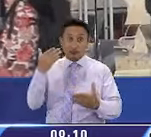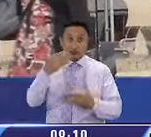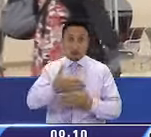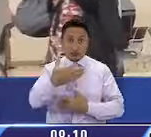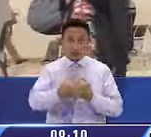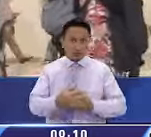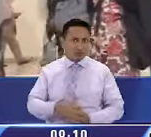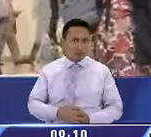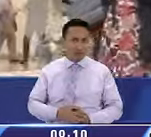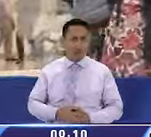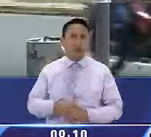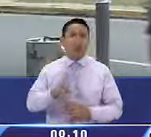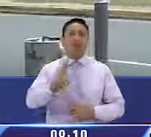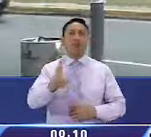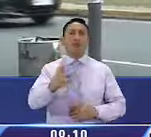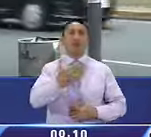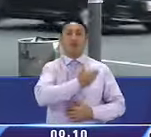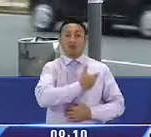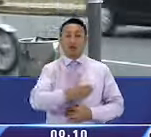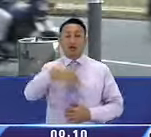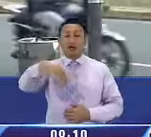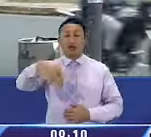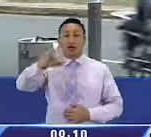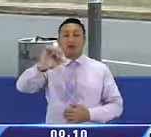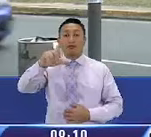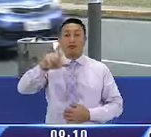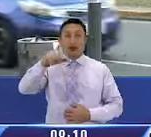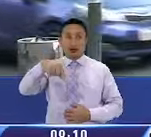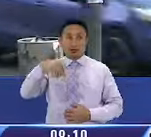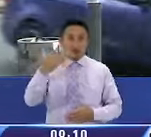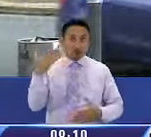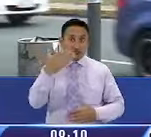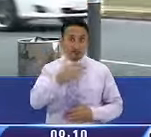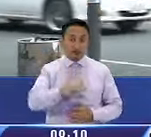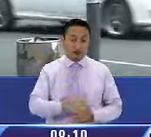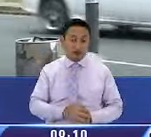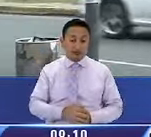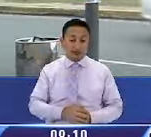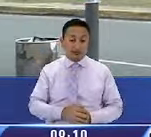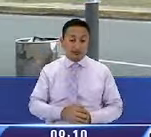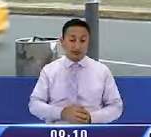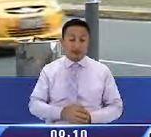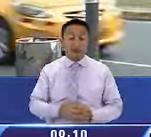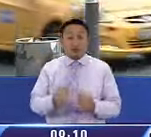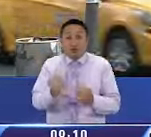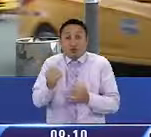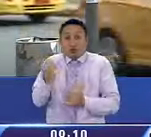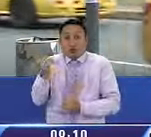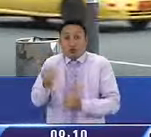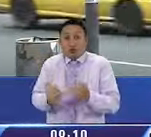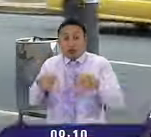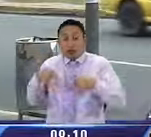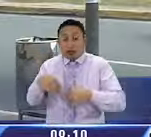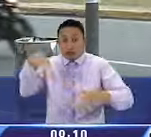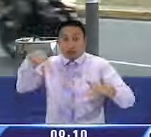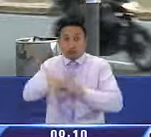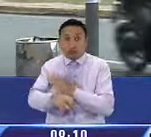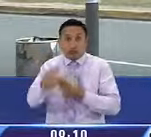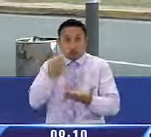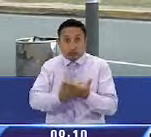justicia, la vicepresidenta Michelle Calvache también lo hará. Ella se quiso a última hora meterse